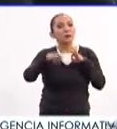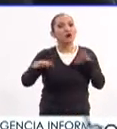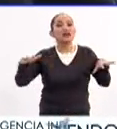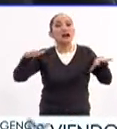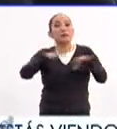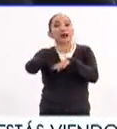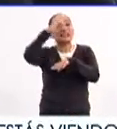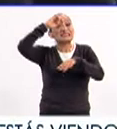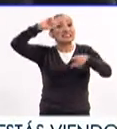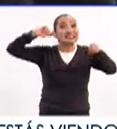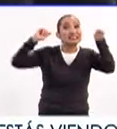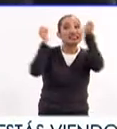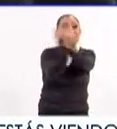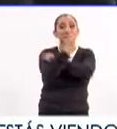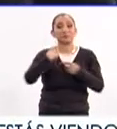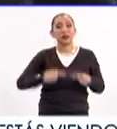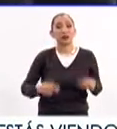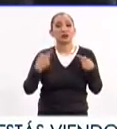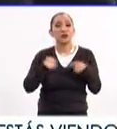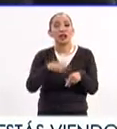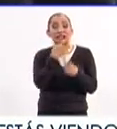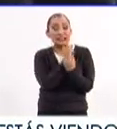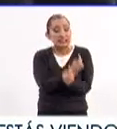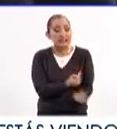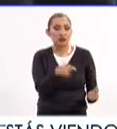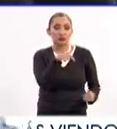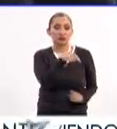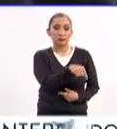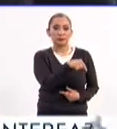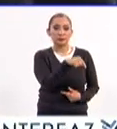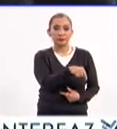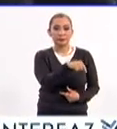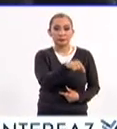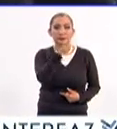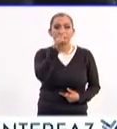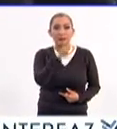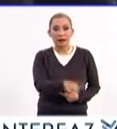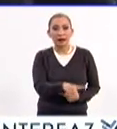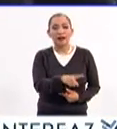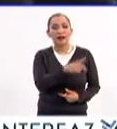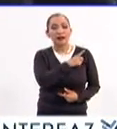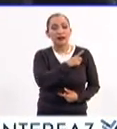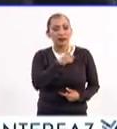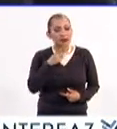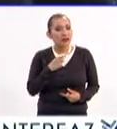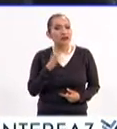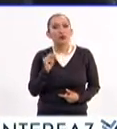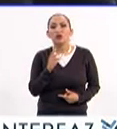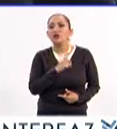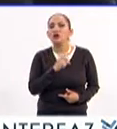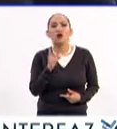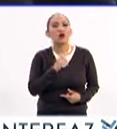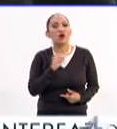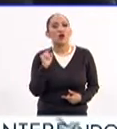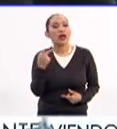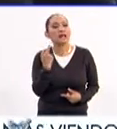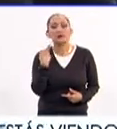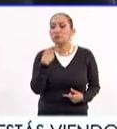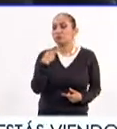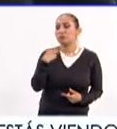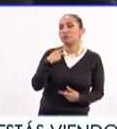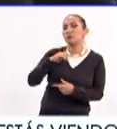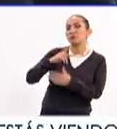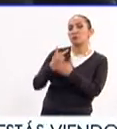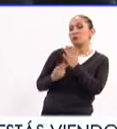la cultura de la gente desde los niños pequeños. Realmente hay que, no solamente son medidas